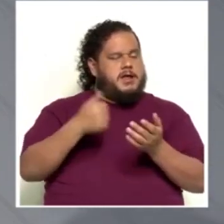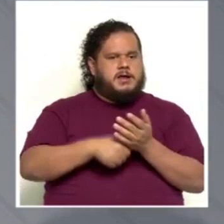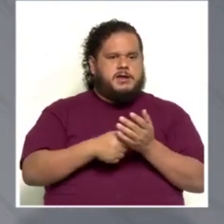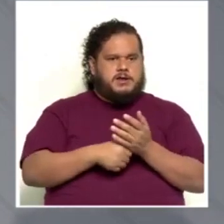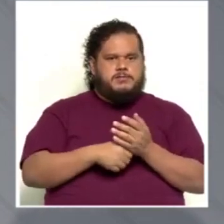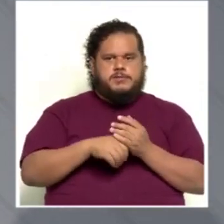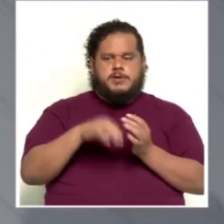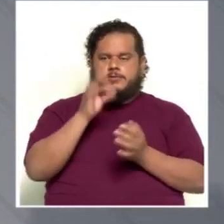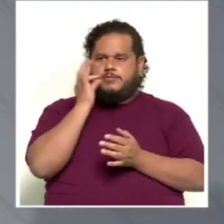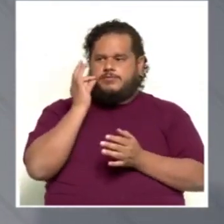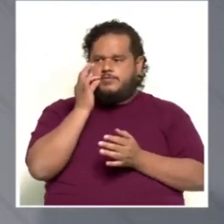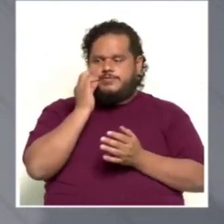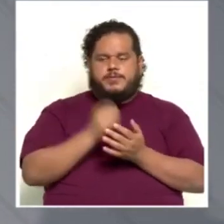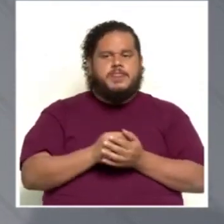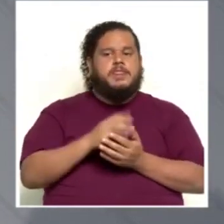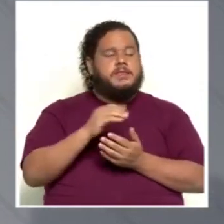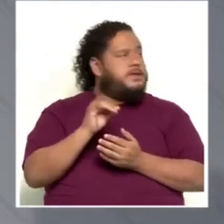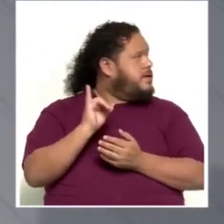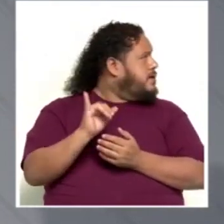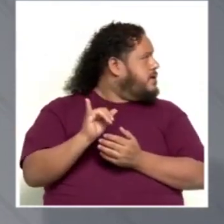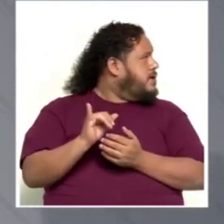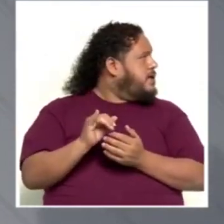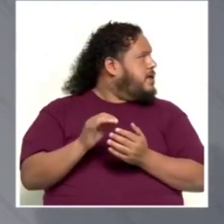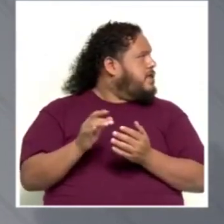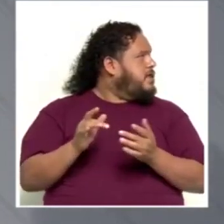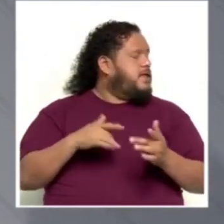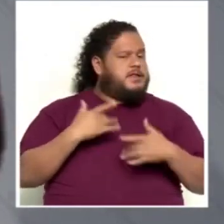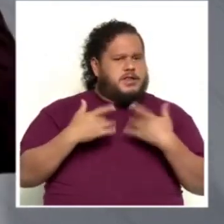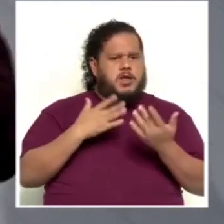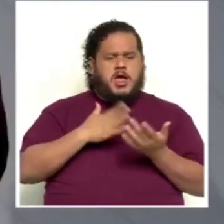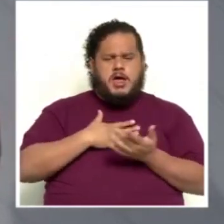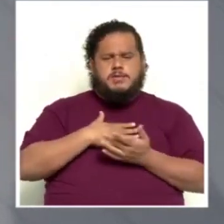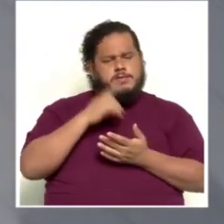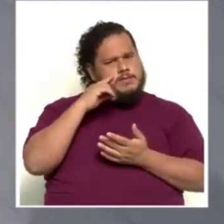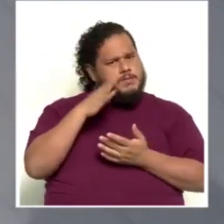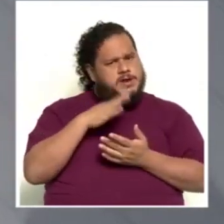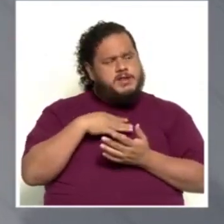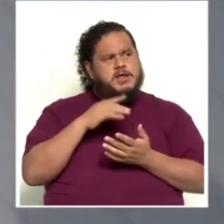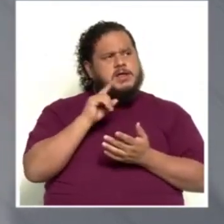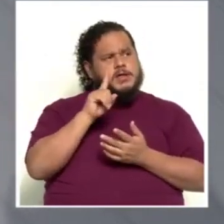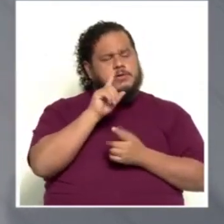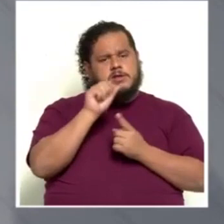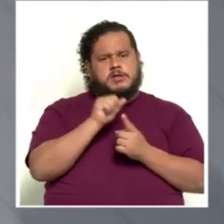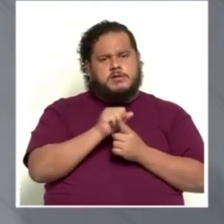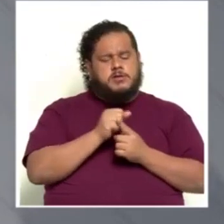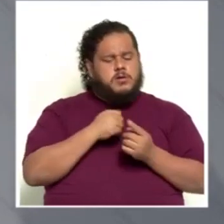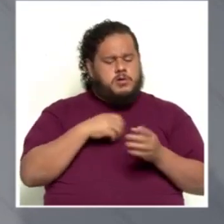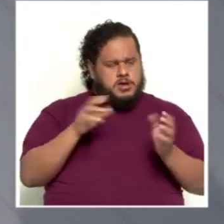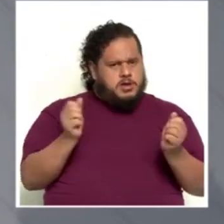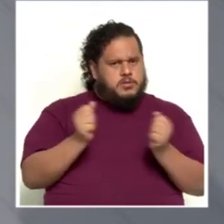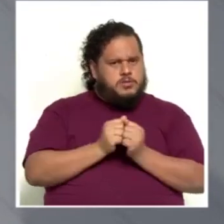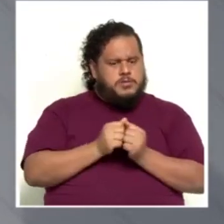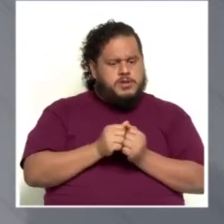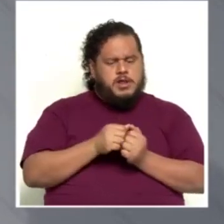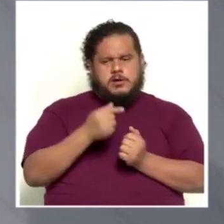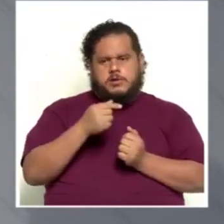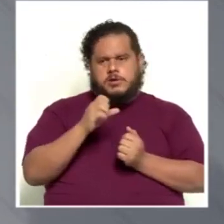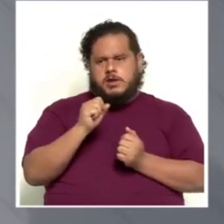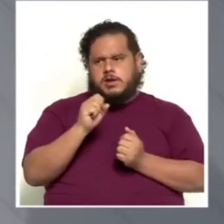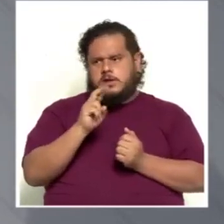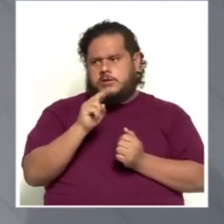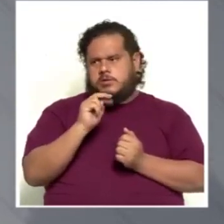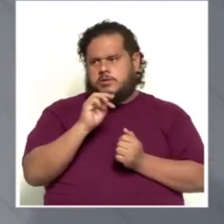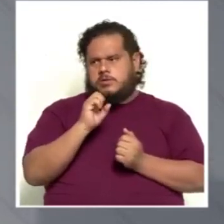don José María Figueres. Y es en este sentido. A mí me parece que un elemento que complementa lo que Gustavo y Roxay decían